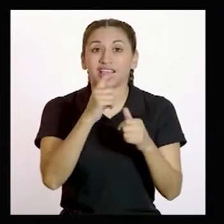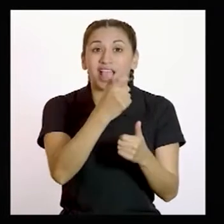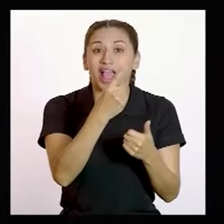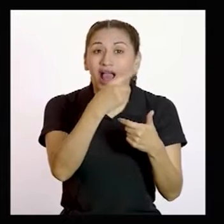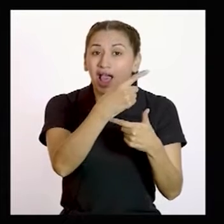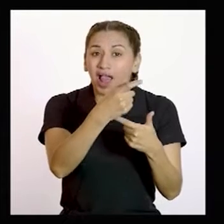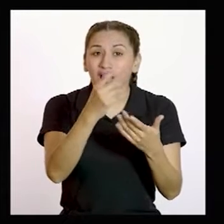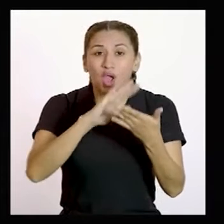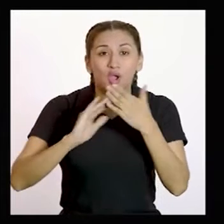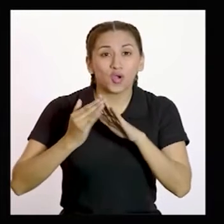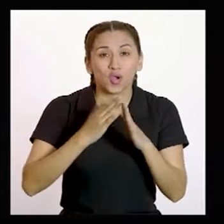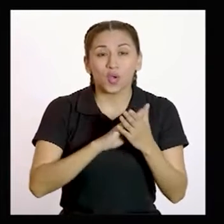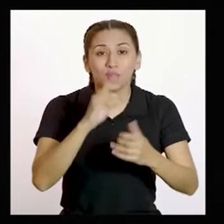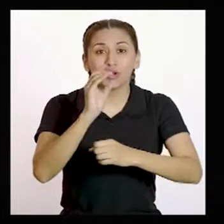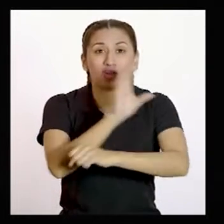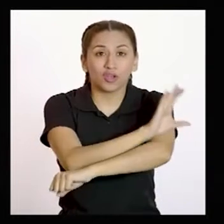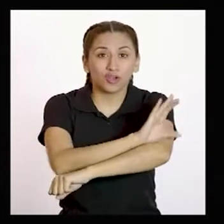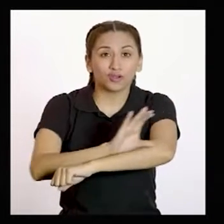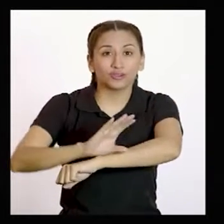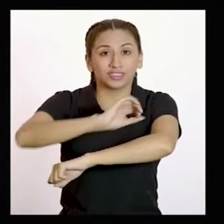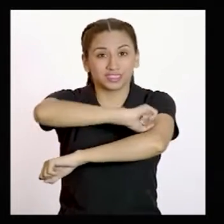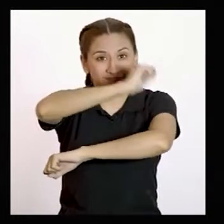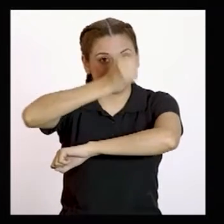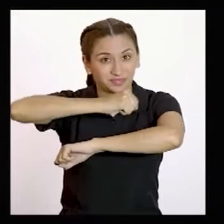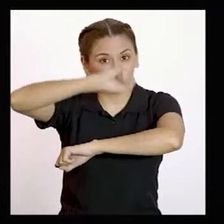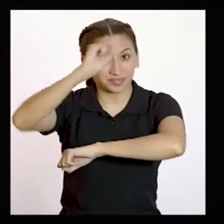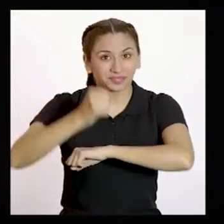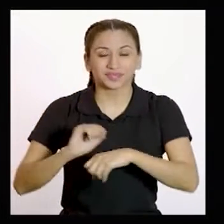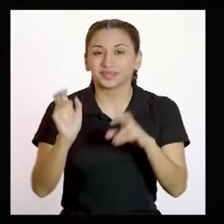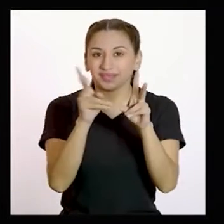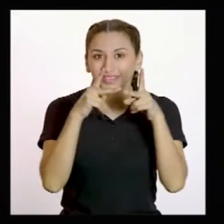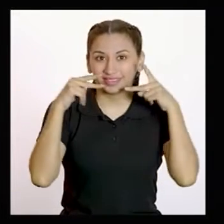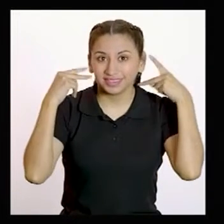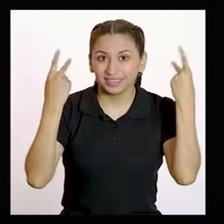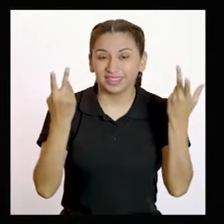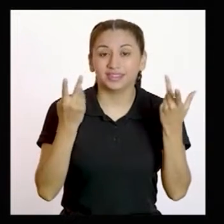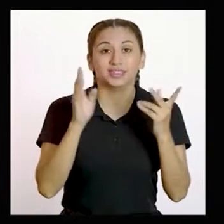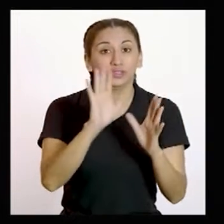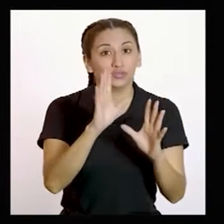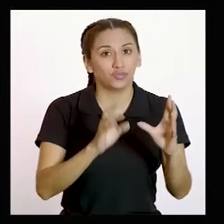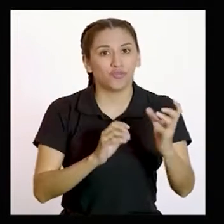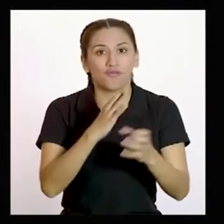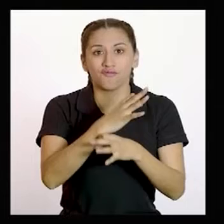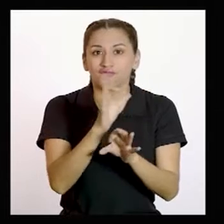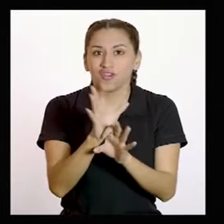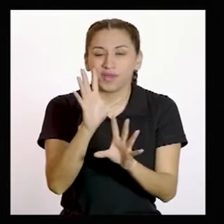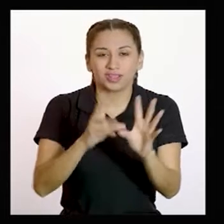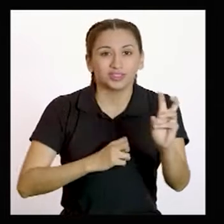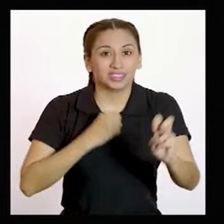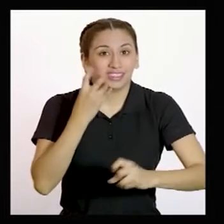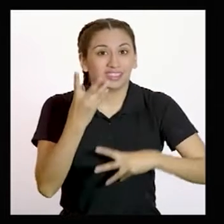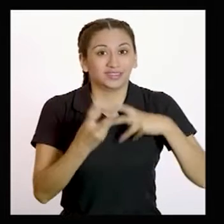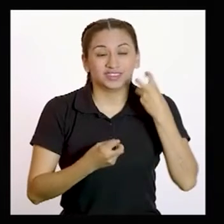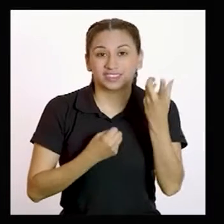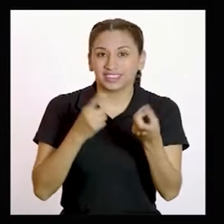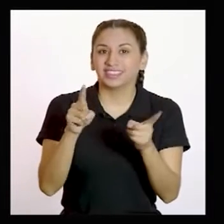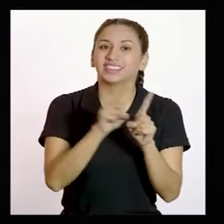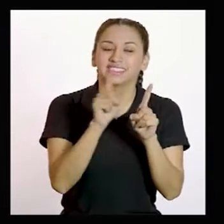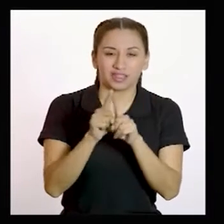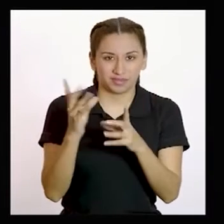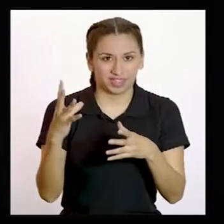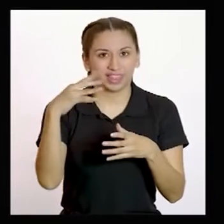nuestro territorio, en cada pueblo de la costa, la sierra y la selva. Las formas de su expresión también